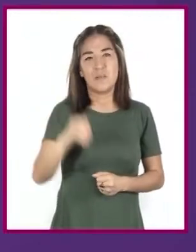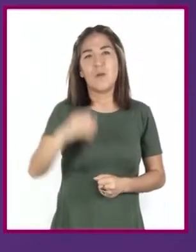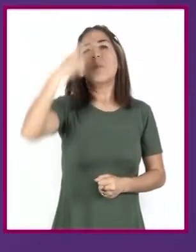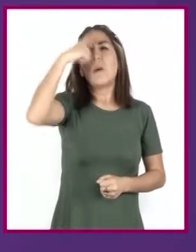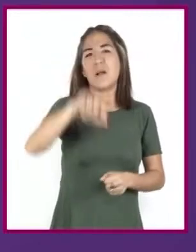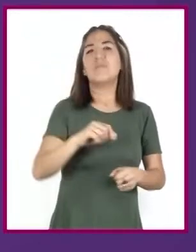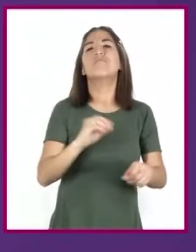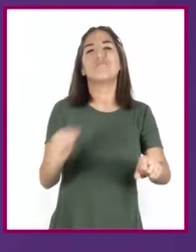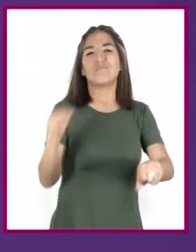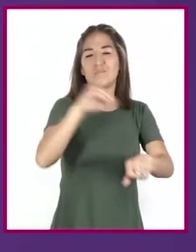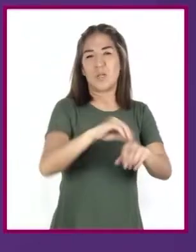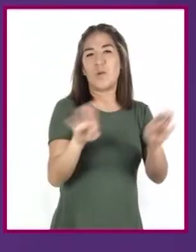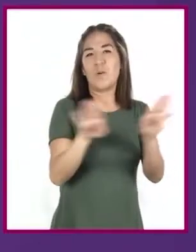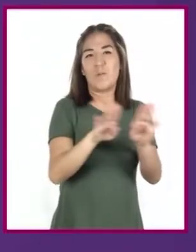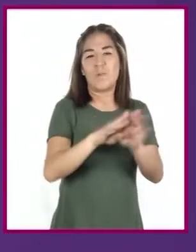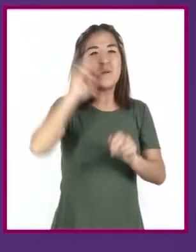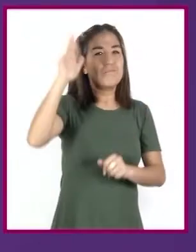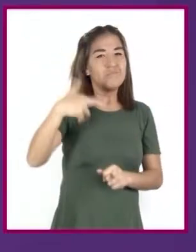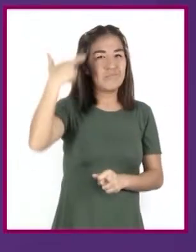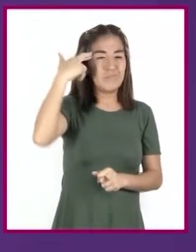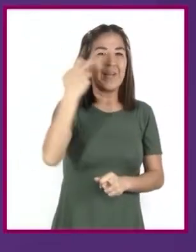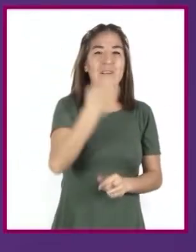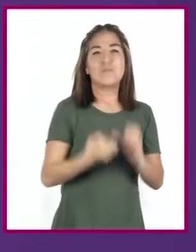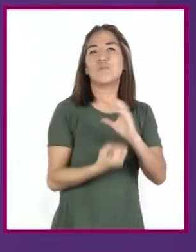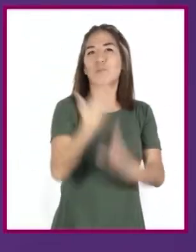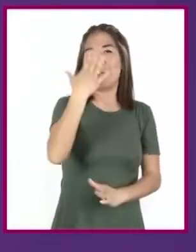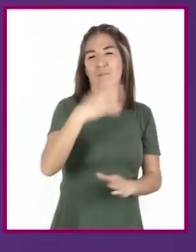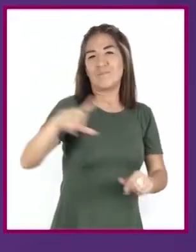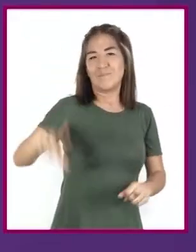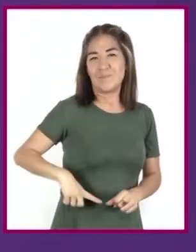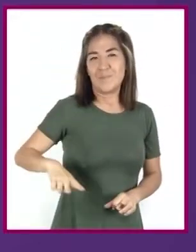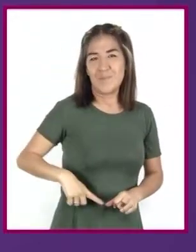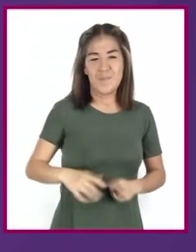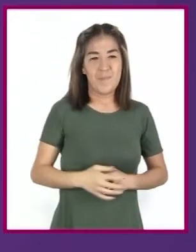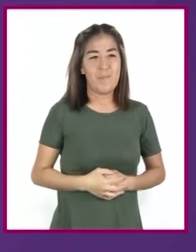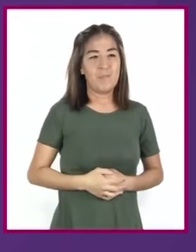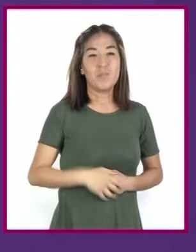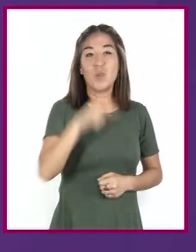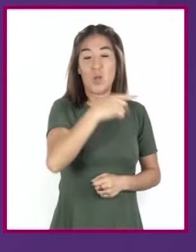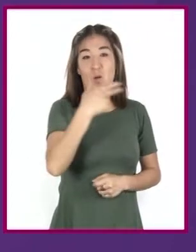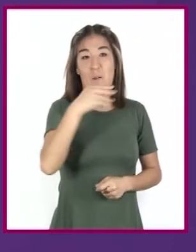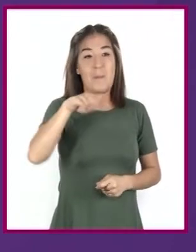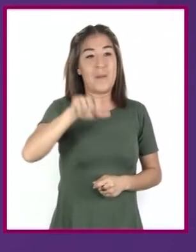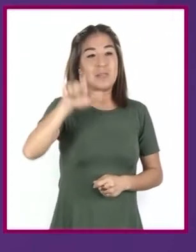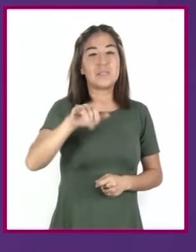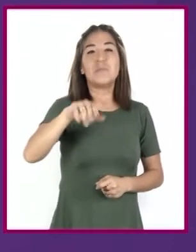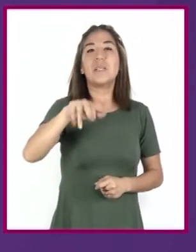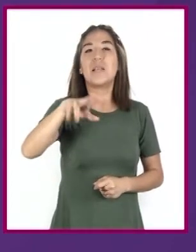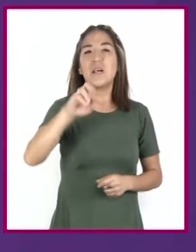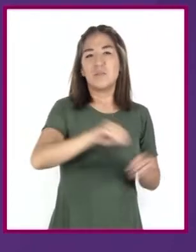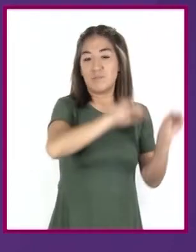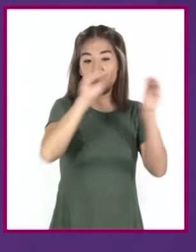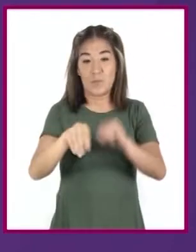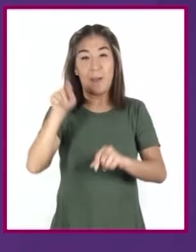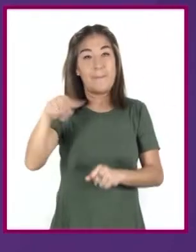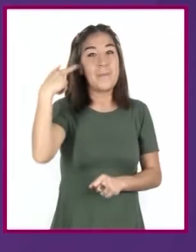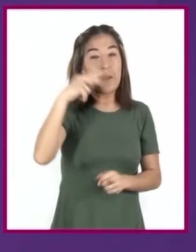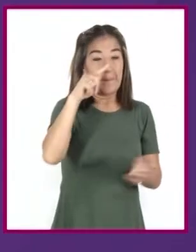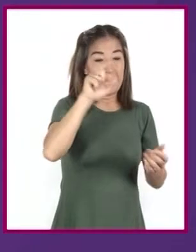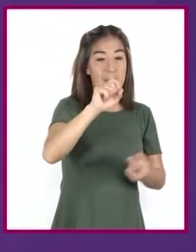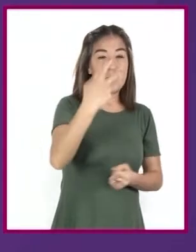que ocupara el cargo de emperador de la nueva monarquía. Maximiliano llegó a Veracruz el 28 de mayo